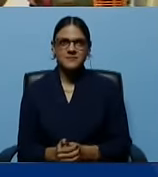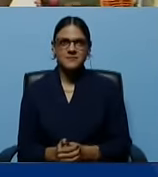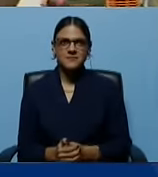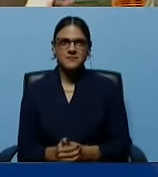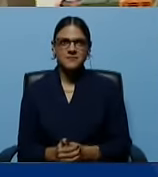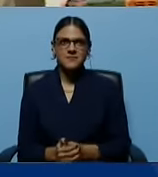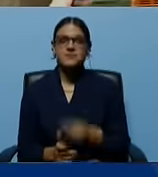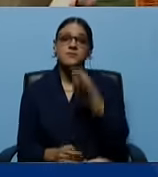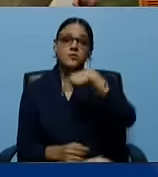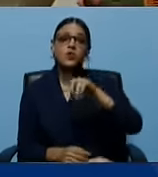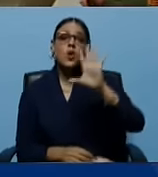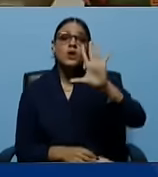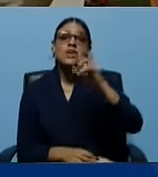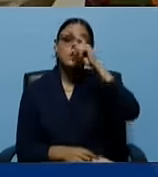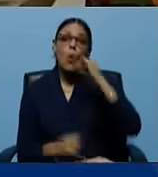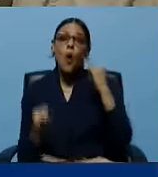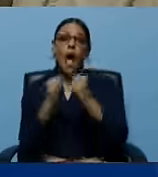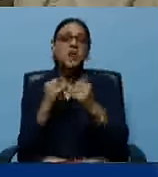Quinto año.